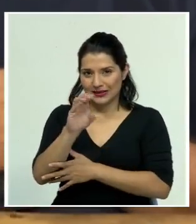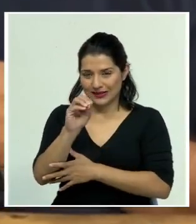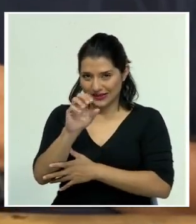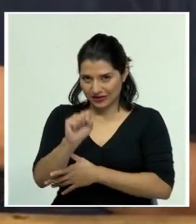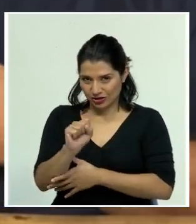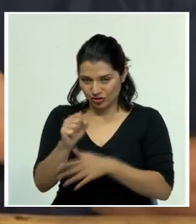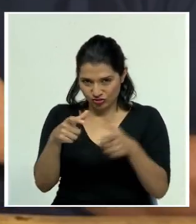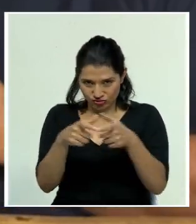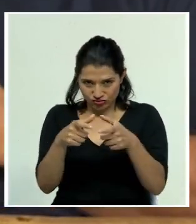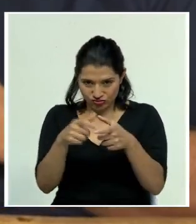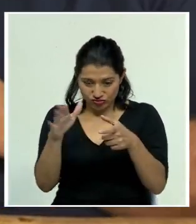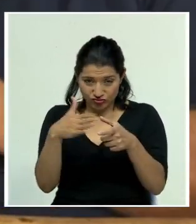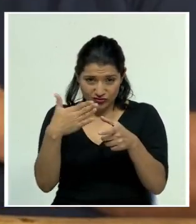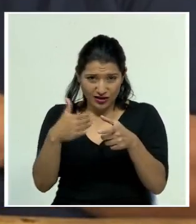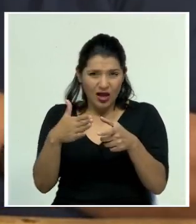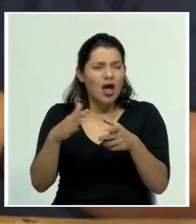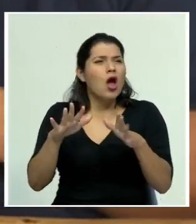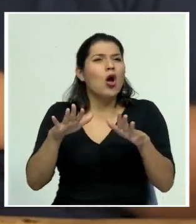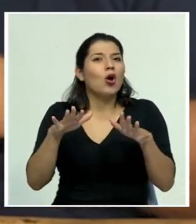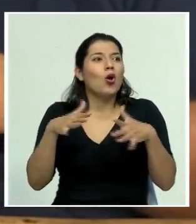comercializar esa música.